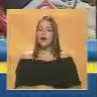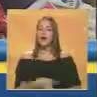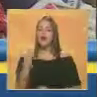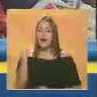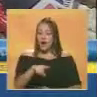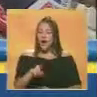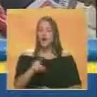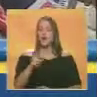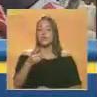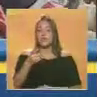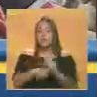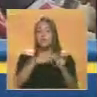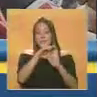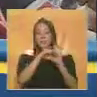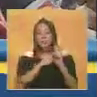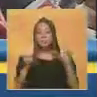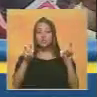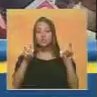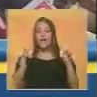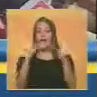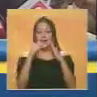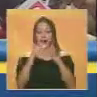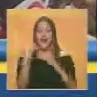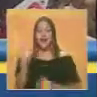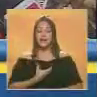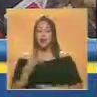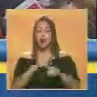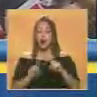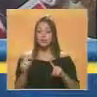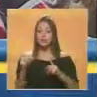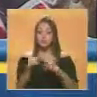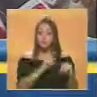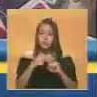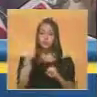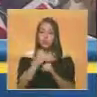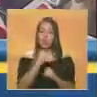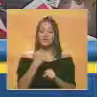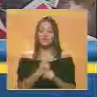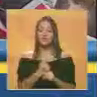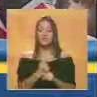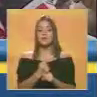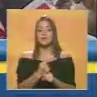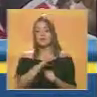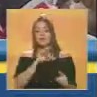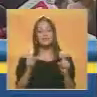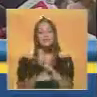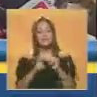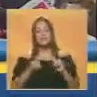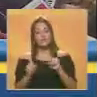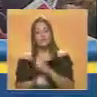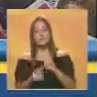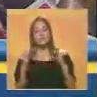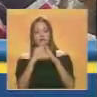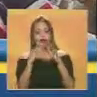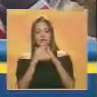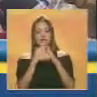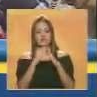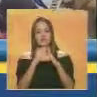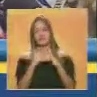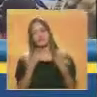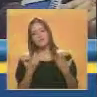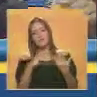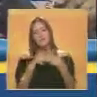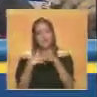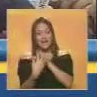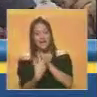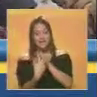Responde a que dentro del marco de la misión vivienda, los alcaldes y otros entes ejecutores estamos realizando las sustituciones, sustituyendo el